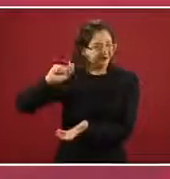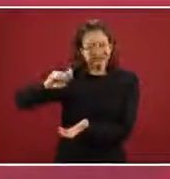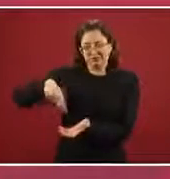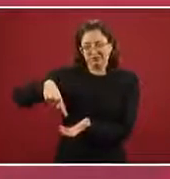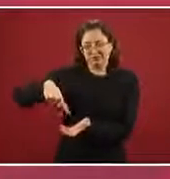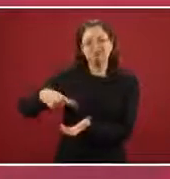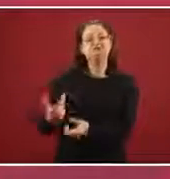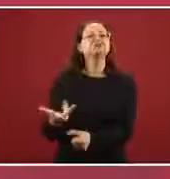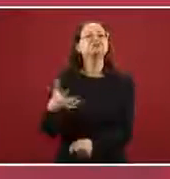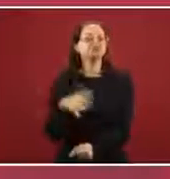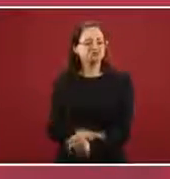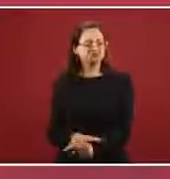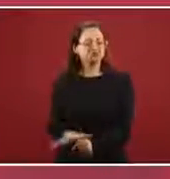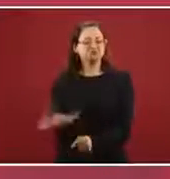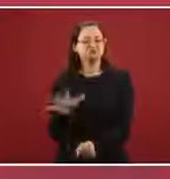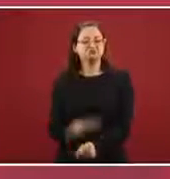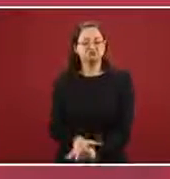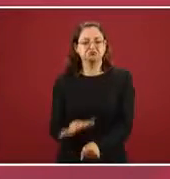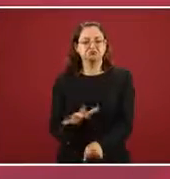nos va a alcanzar